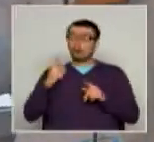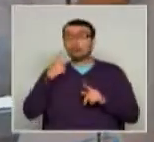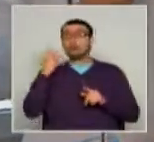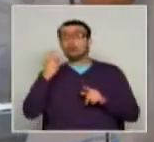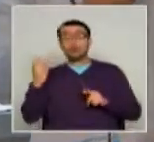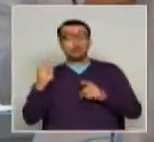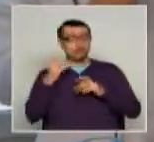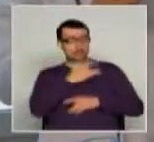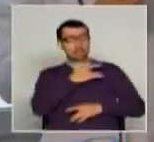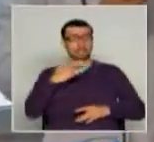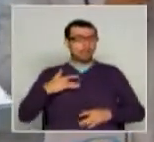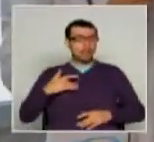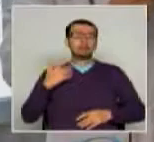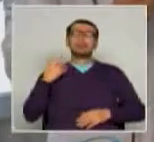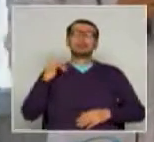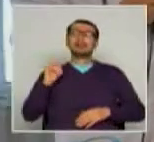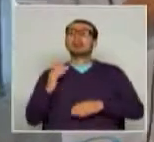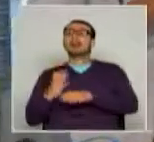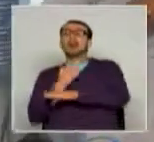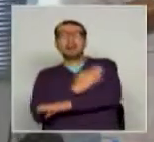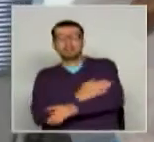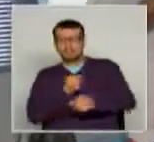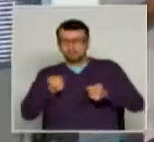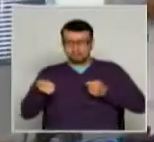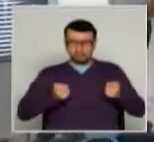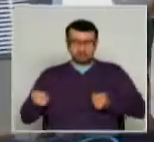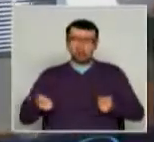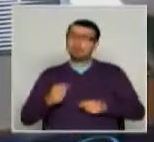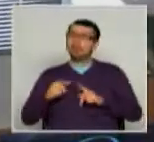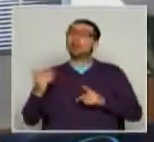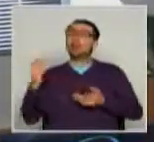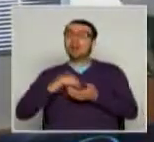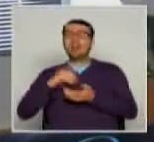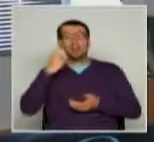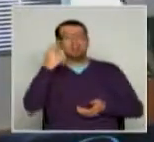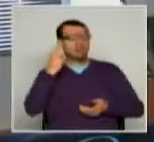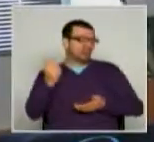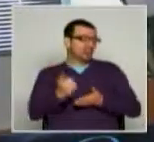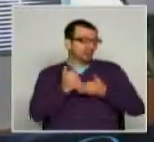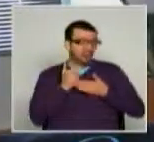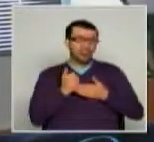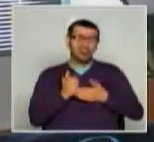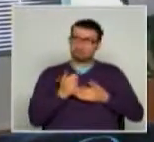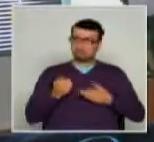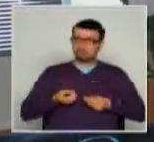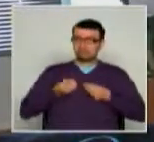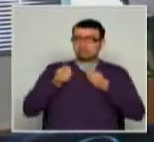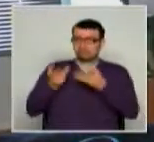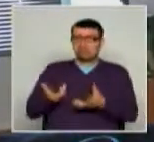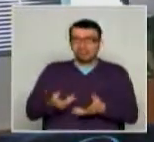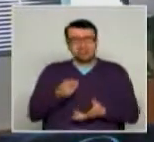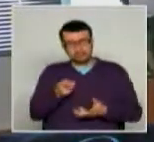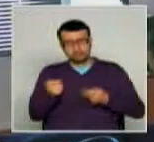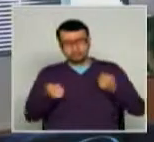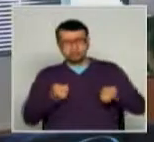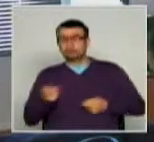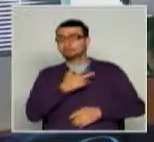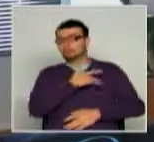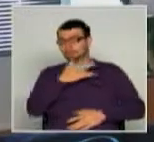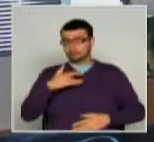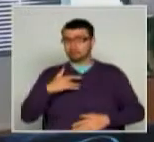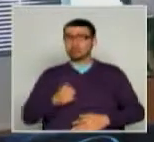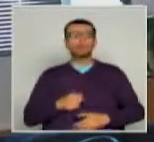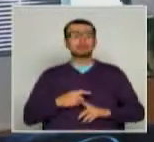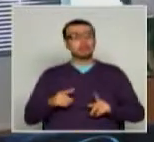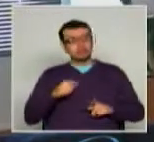terapias porque ya han sido manejados de muchas maneras, entonces uno les ofrece pues este tipo de terapias. Pero